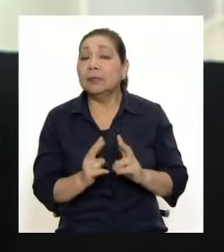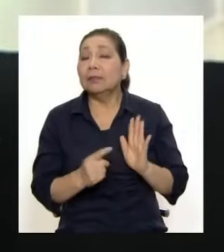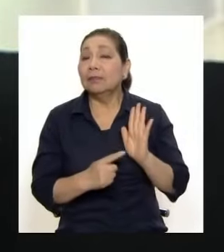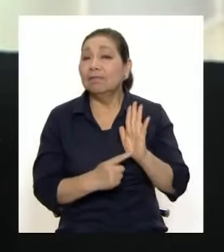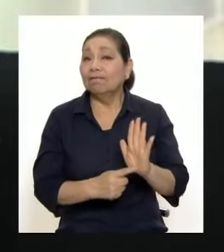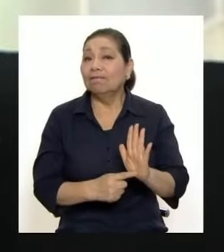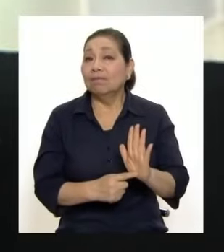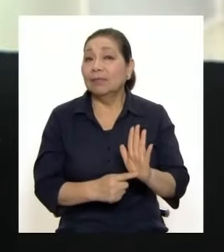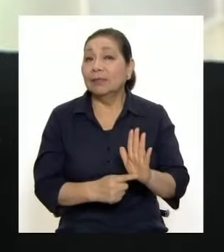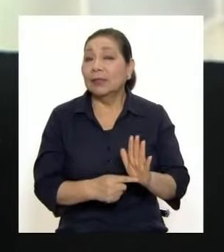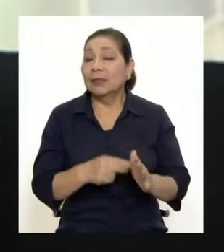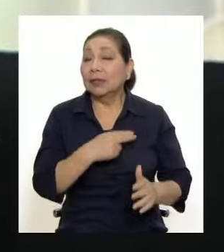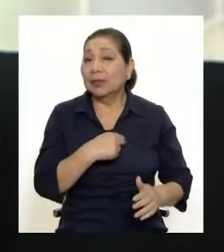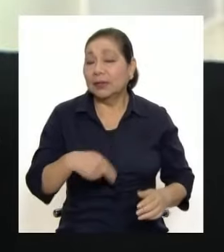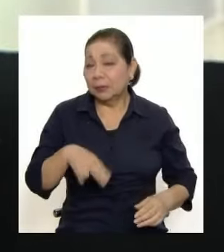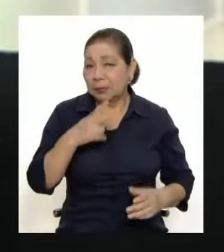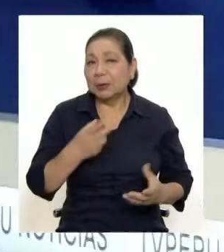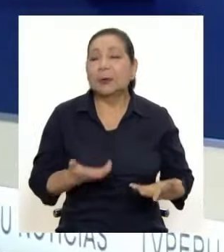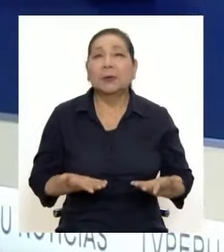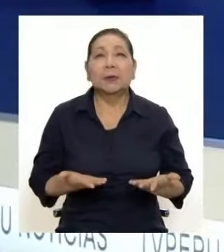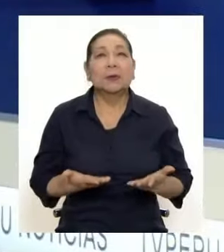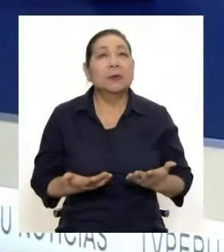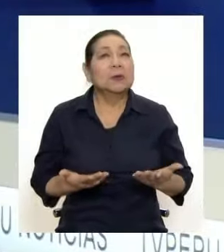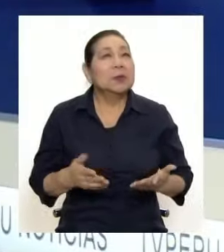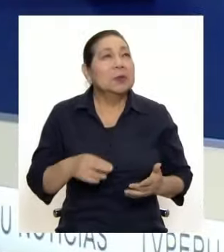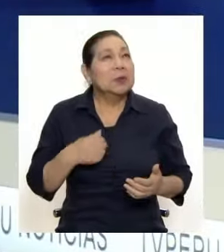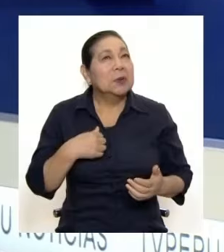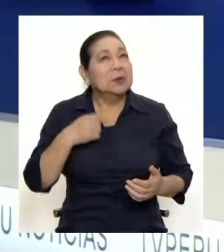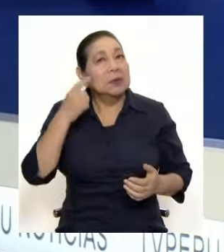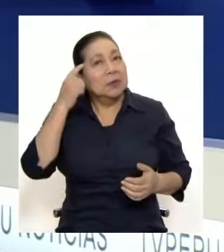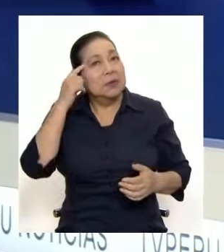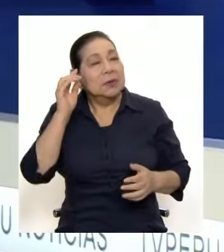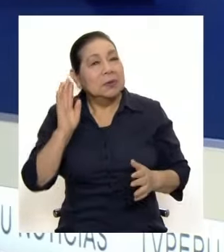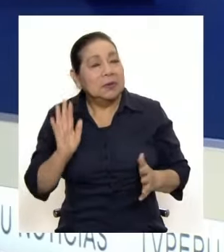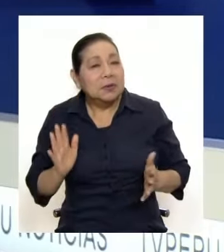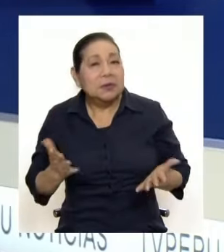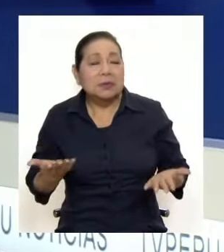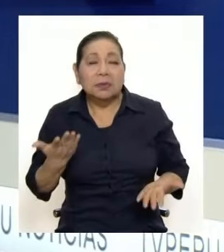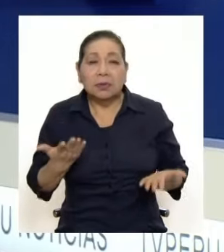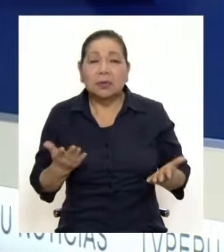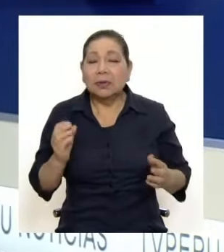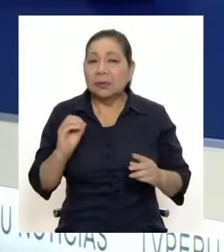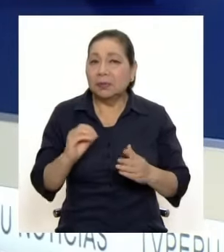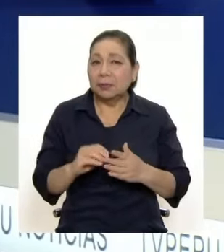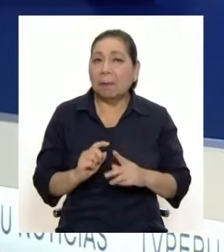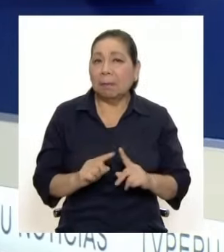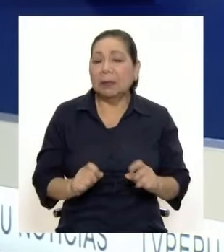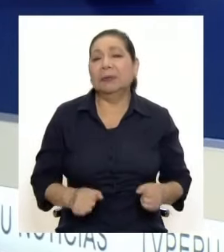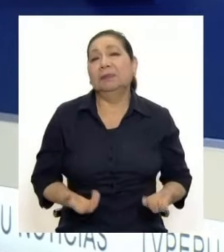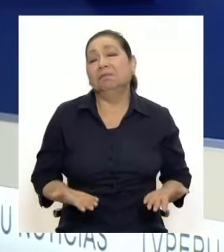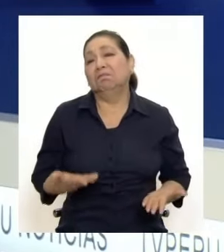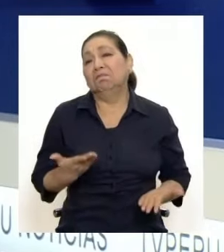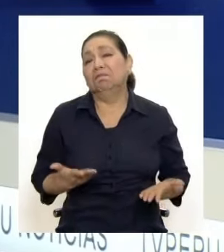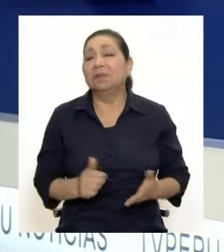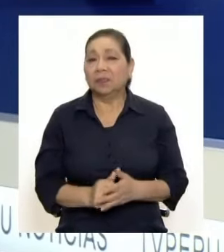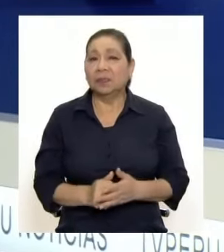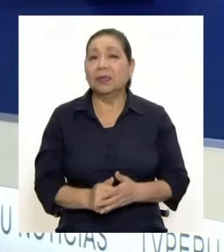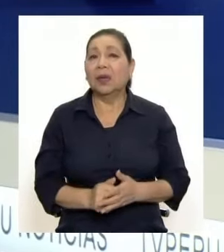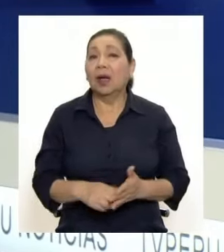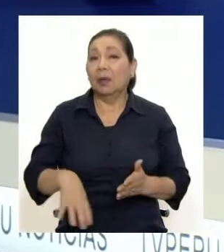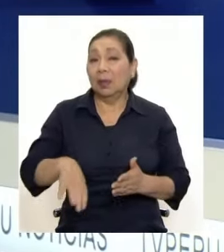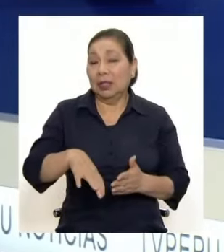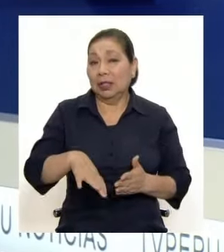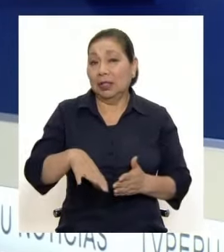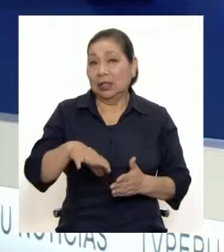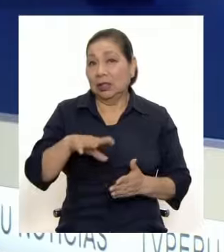presencia la presencia china en nuestro país lacia china es una oportunidad o sea el el pueblo